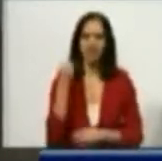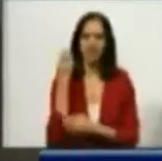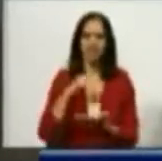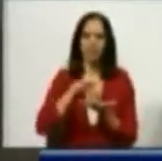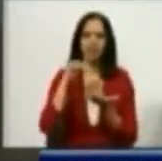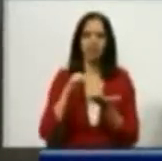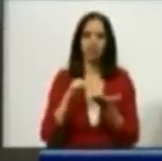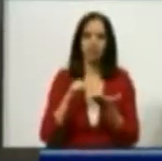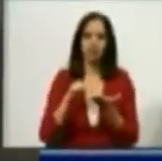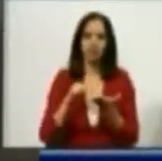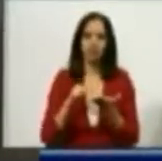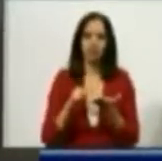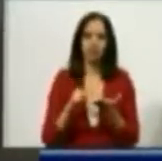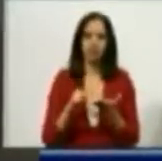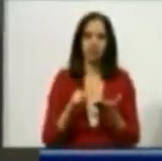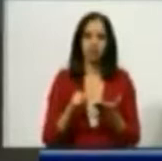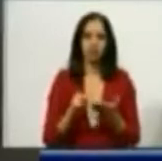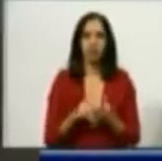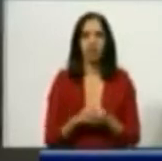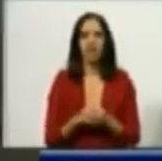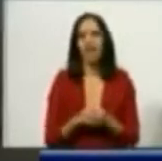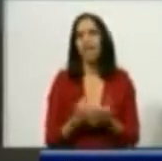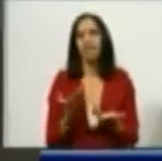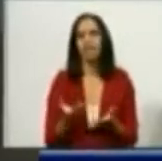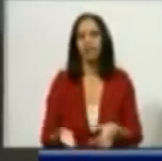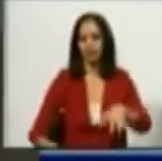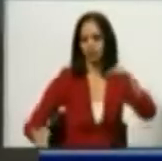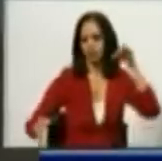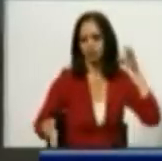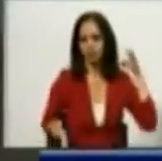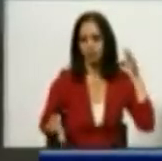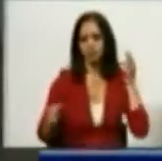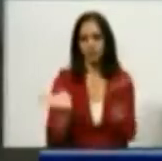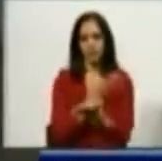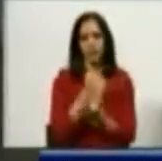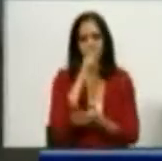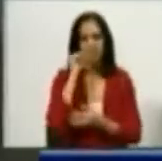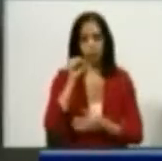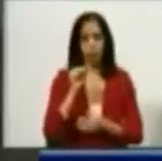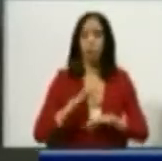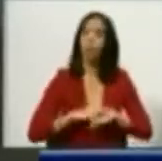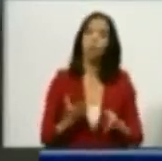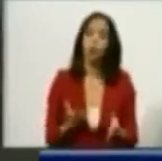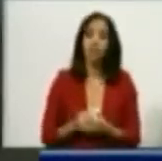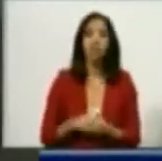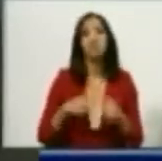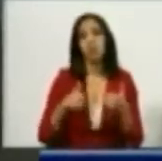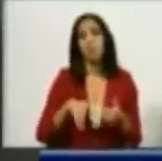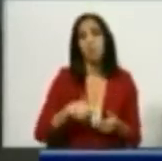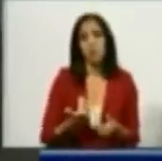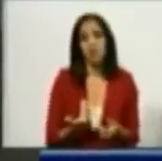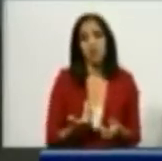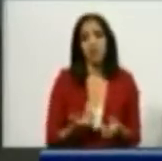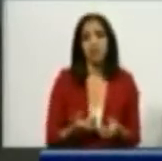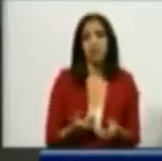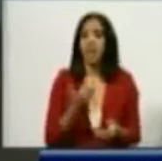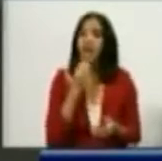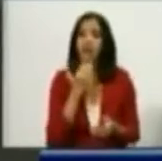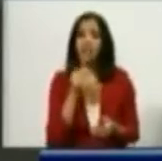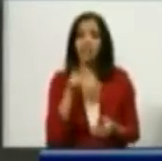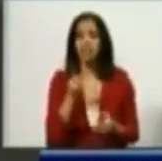nacional el que vaya a sustituir maduro porque bien pudiera ser alguien de su seno